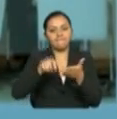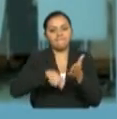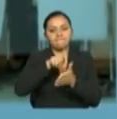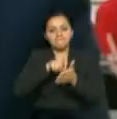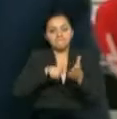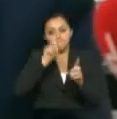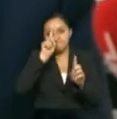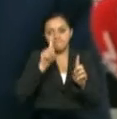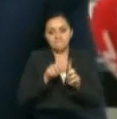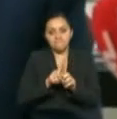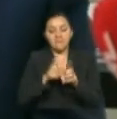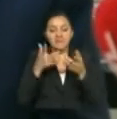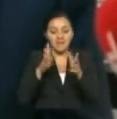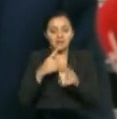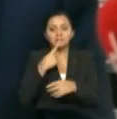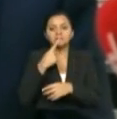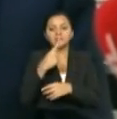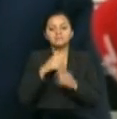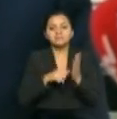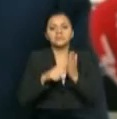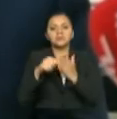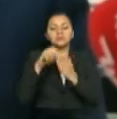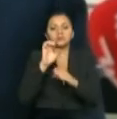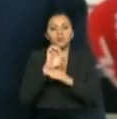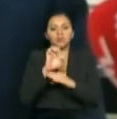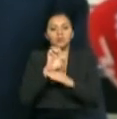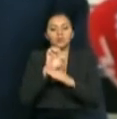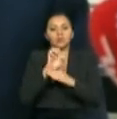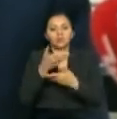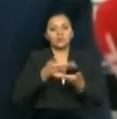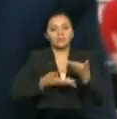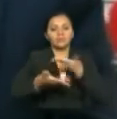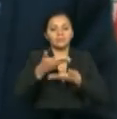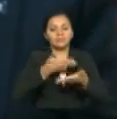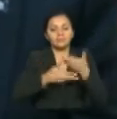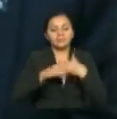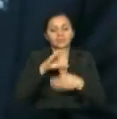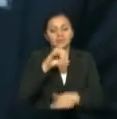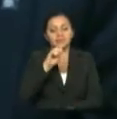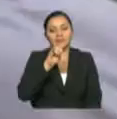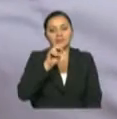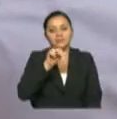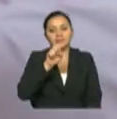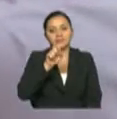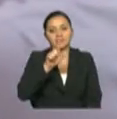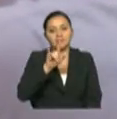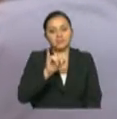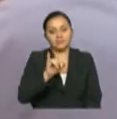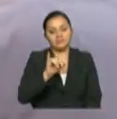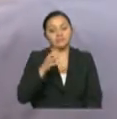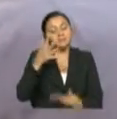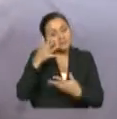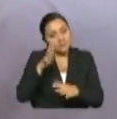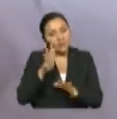tratado. Así lo dijo el ministro ecuatoriano de Comercio Exterior, Juan Carlos Casinelli. Una vez